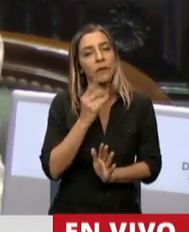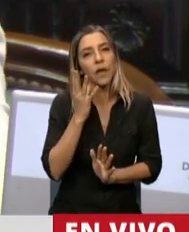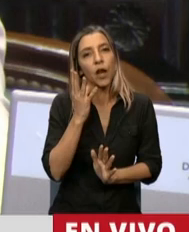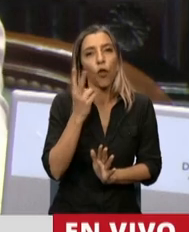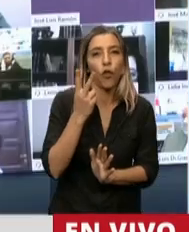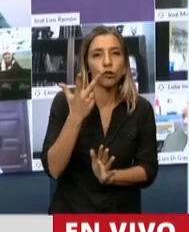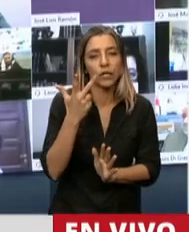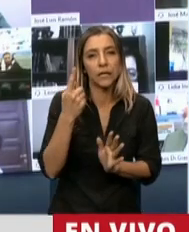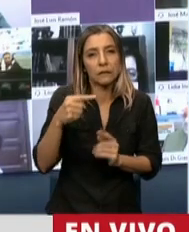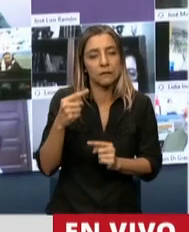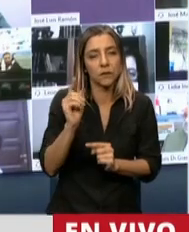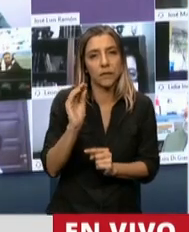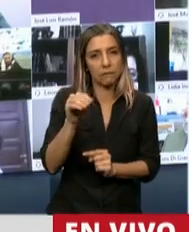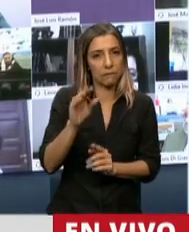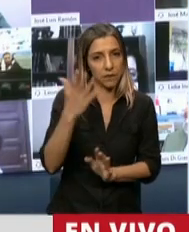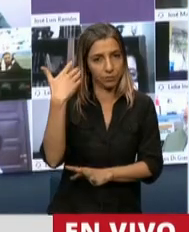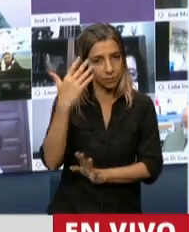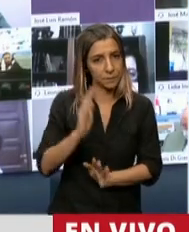en función de lo que vengo escuchando.